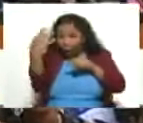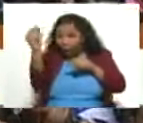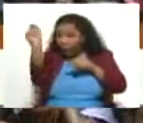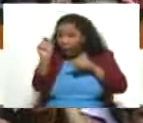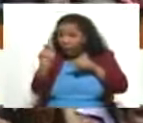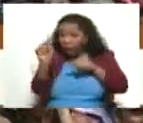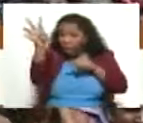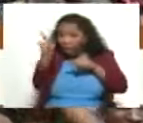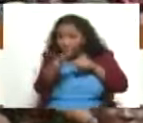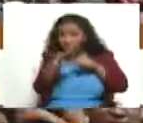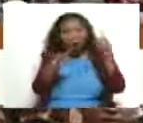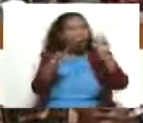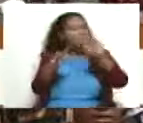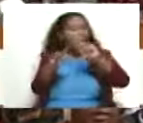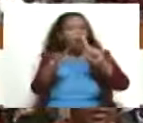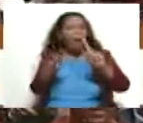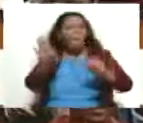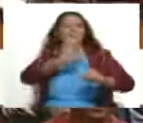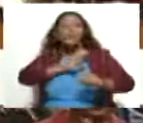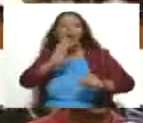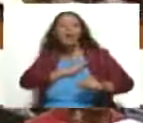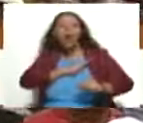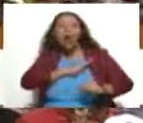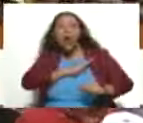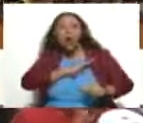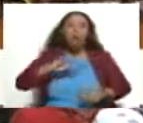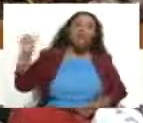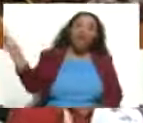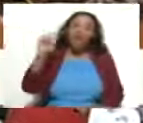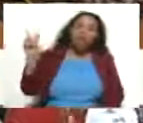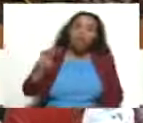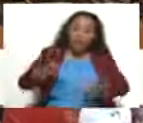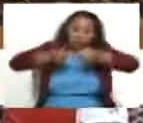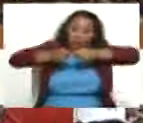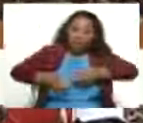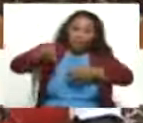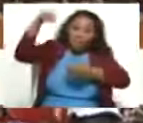esequibo es venezolano y se queda con Venezuela.